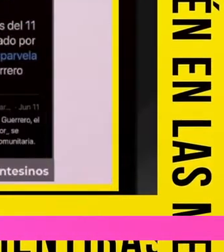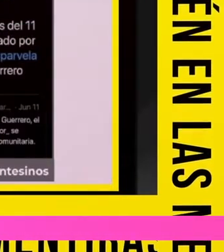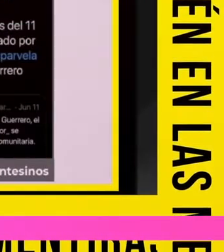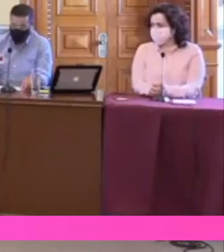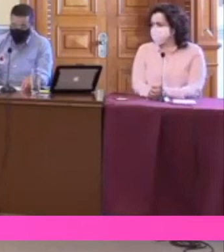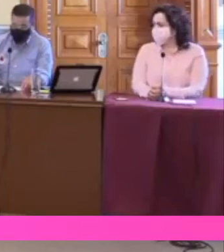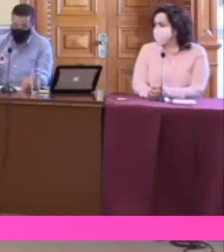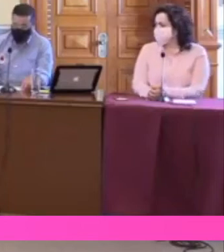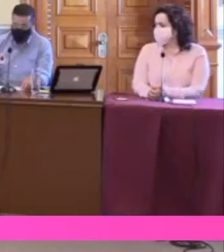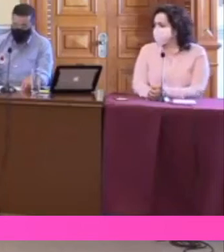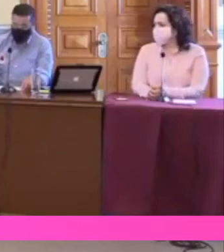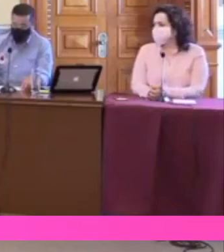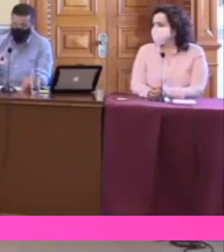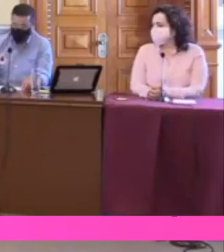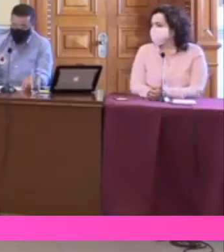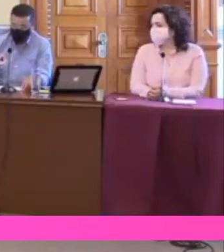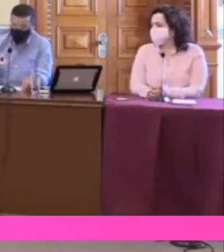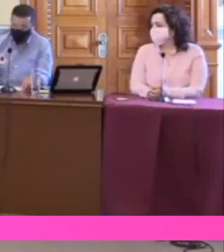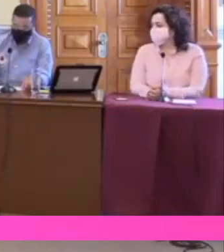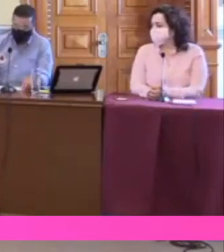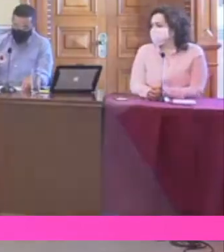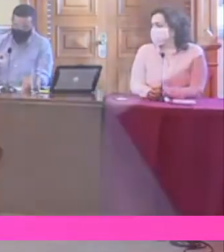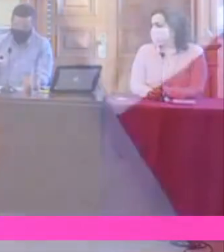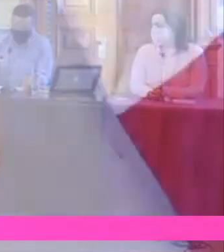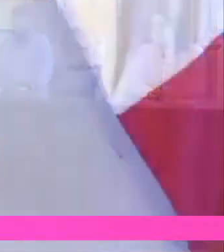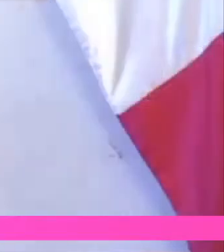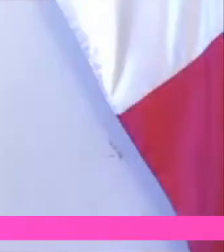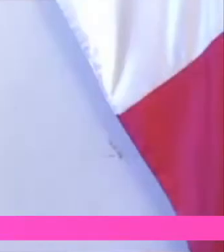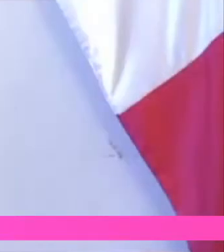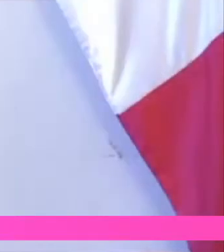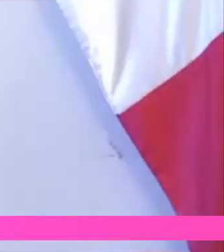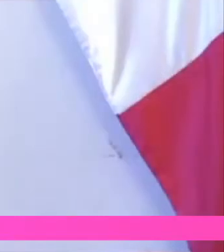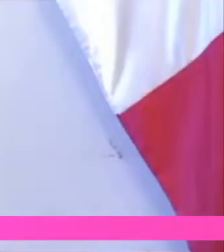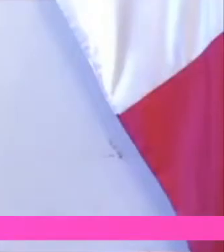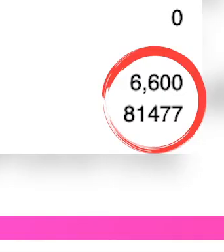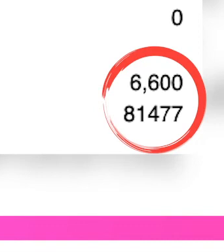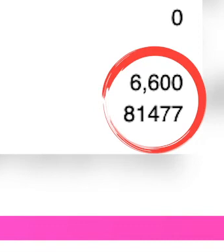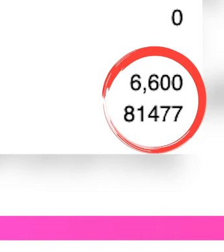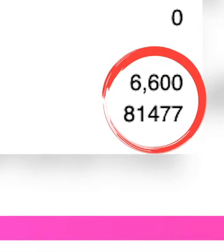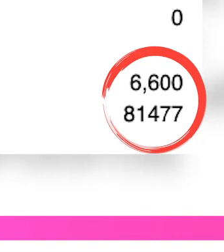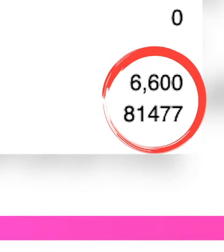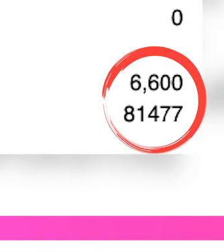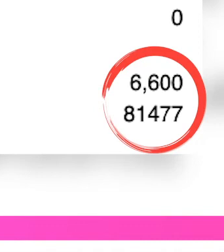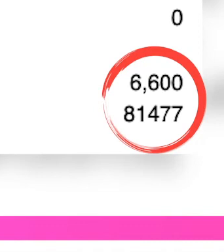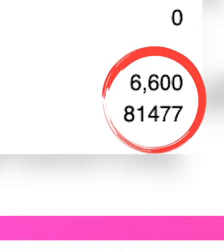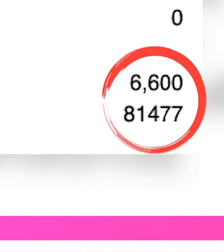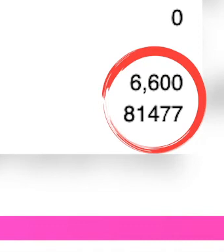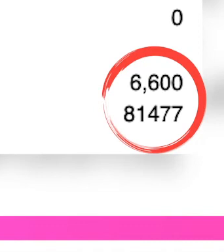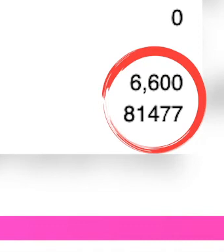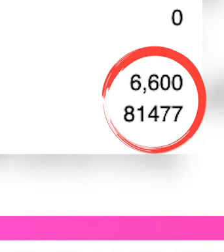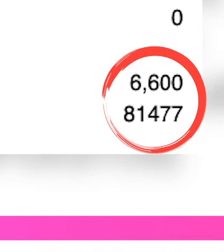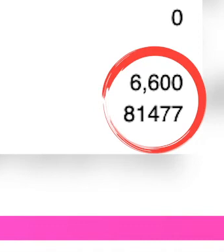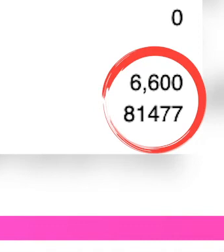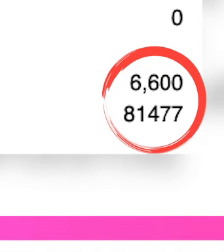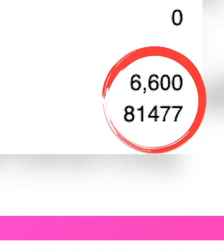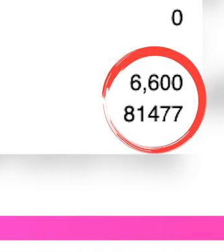investigaciones periodísticas en contra de la Cuarta Transformación. Actualmente, René Sánchez Galindo es funcionario federal y cobra 81.477